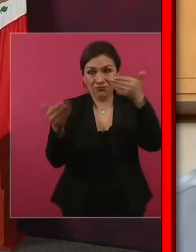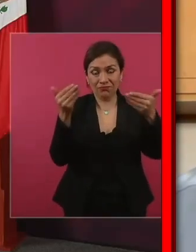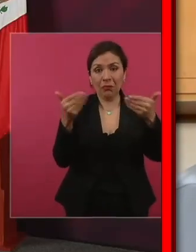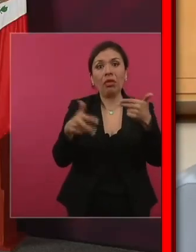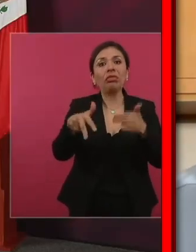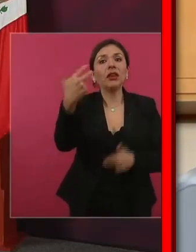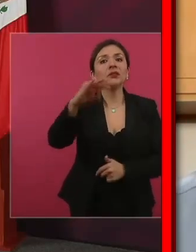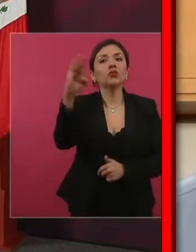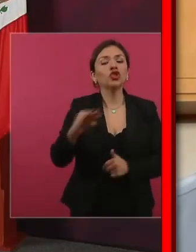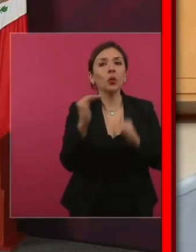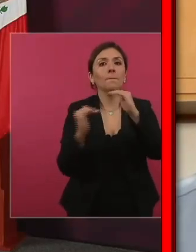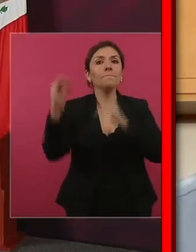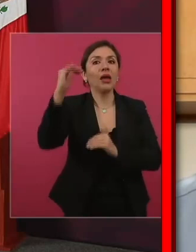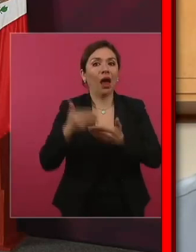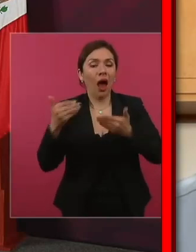más